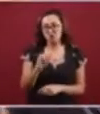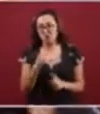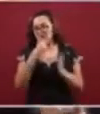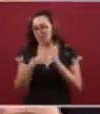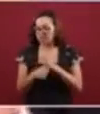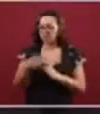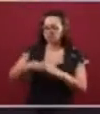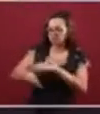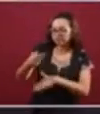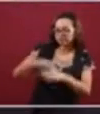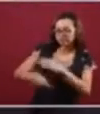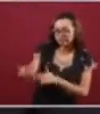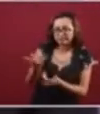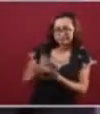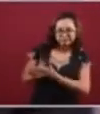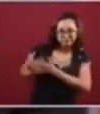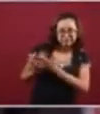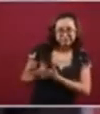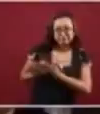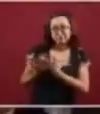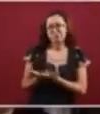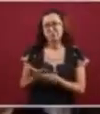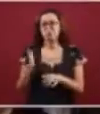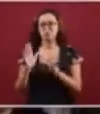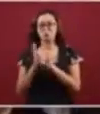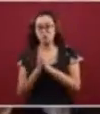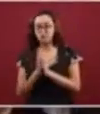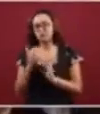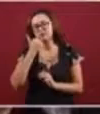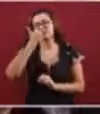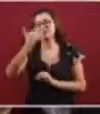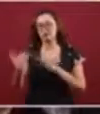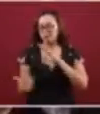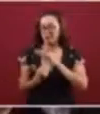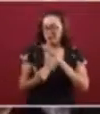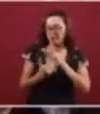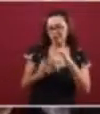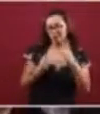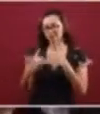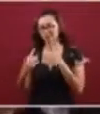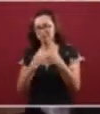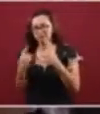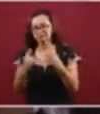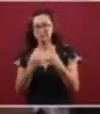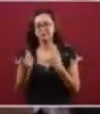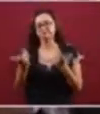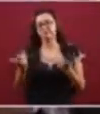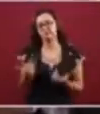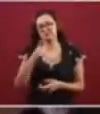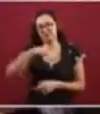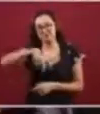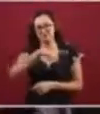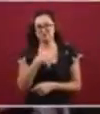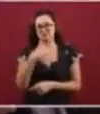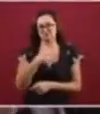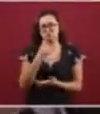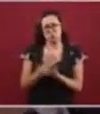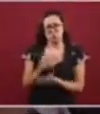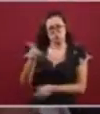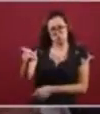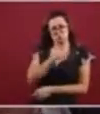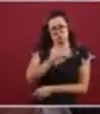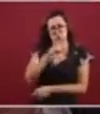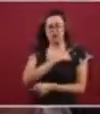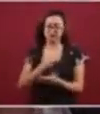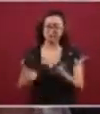cartas que han enviado. Ellos lo que solicitan es una mesa de negociación porque se trata, acusan de una medida unilateral y